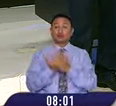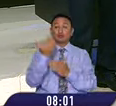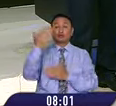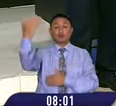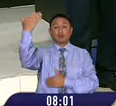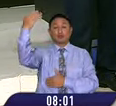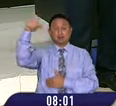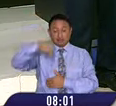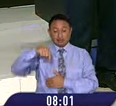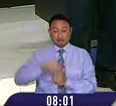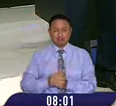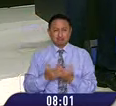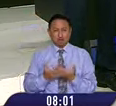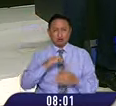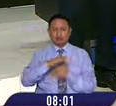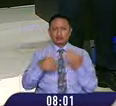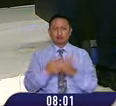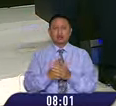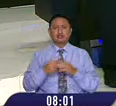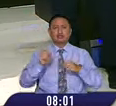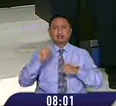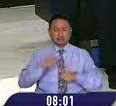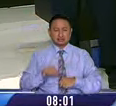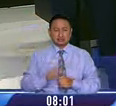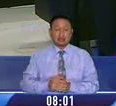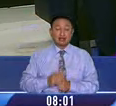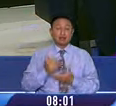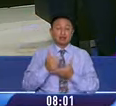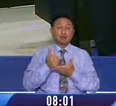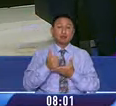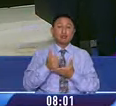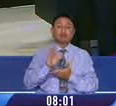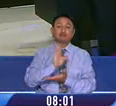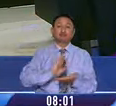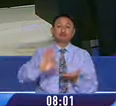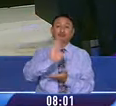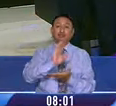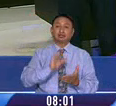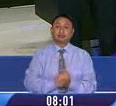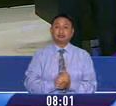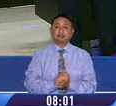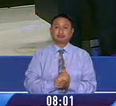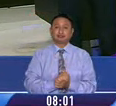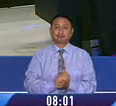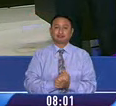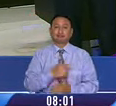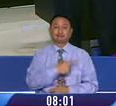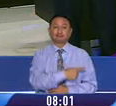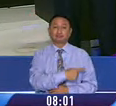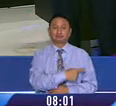todavía, que las obras y todo lo necesario llegue en favor de los barrios, María Mercedes.